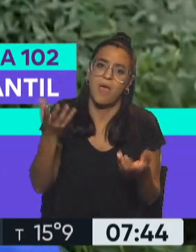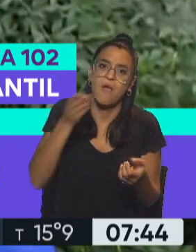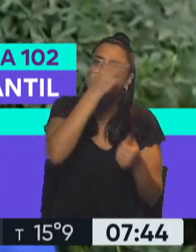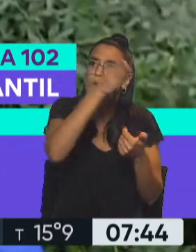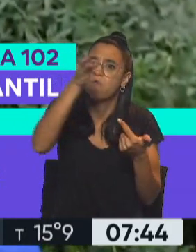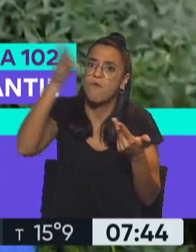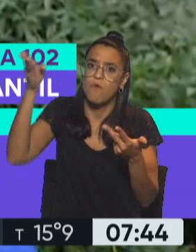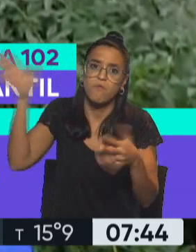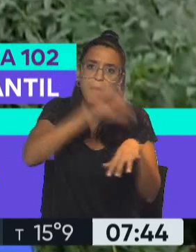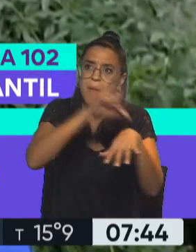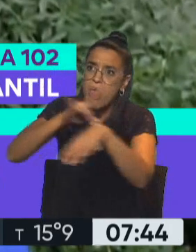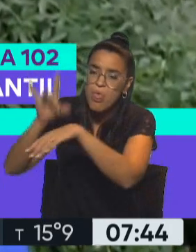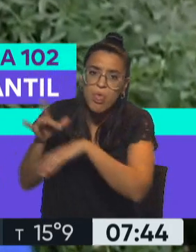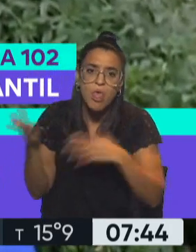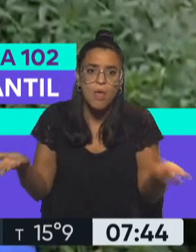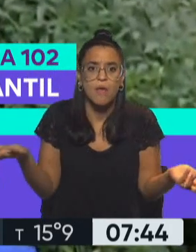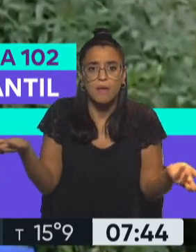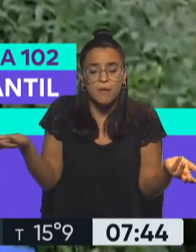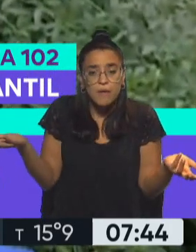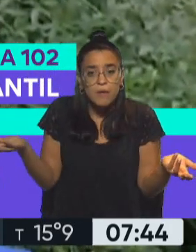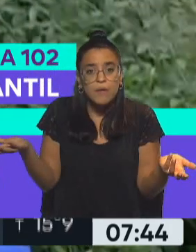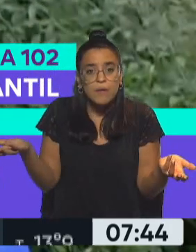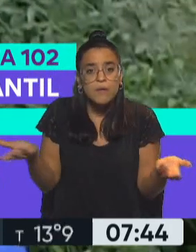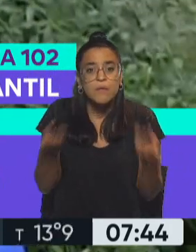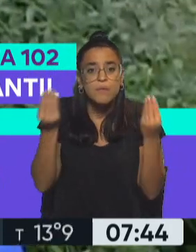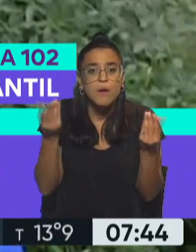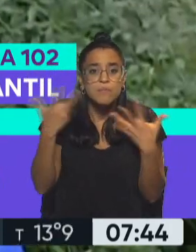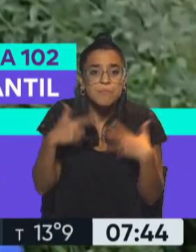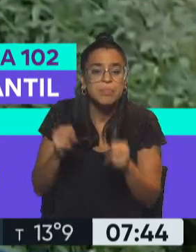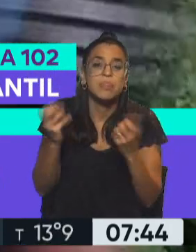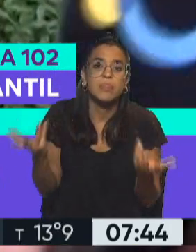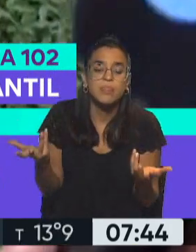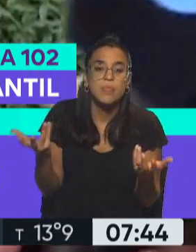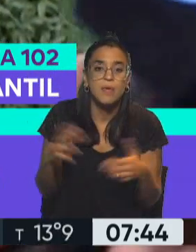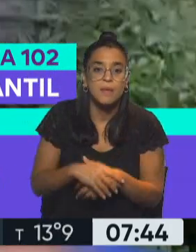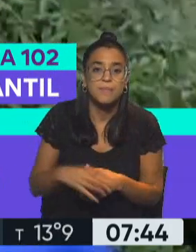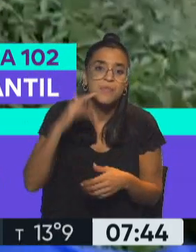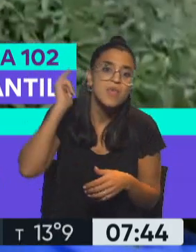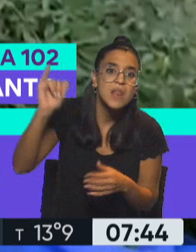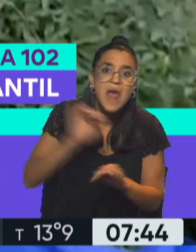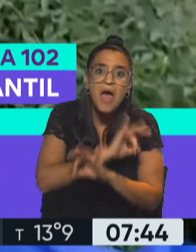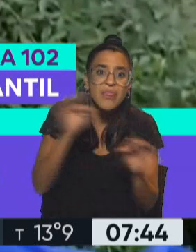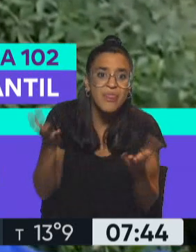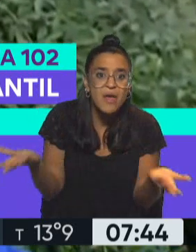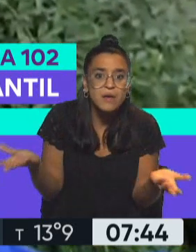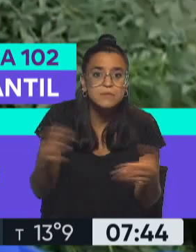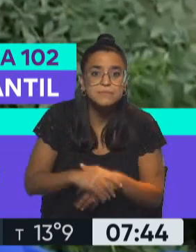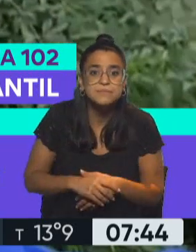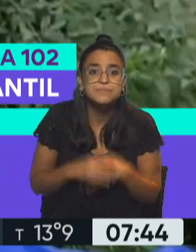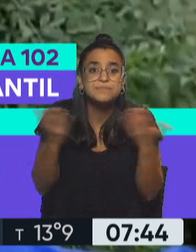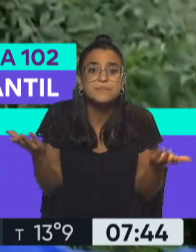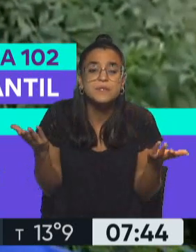ambulando por distintos lugares para su atención, que no hayan detectado, bueno. Que nadie denunciara nada, ¿no?